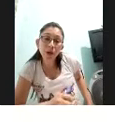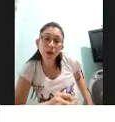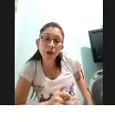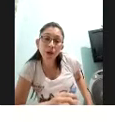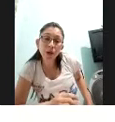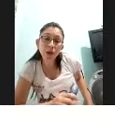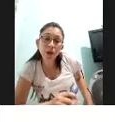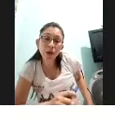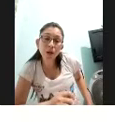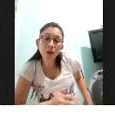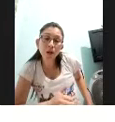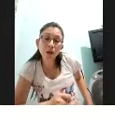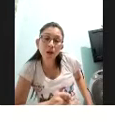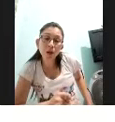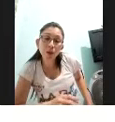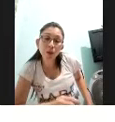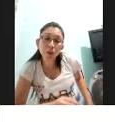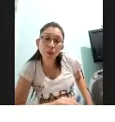P. P.